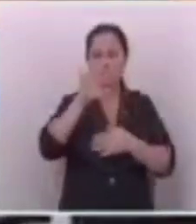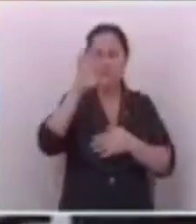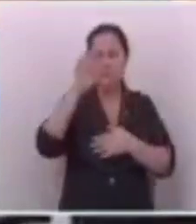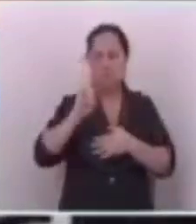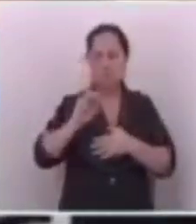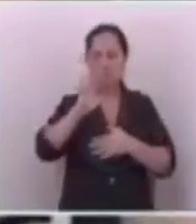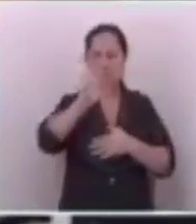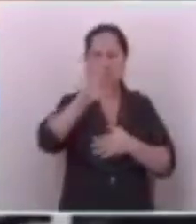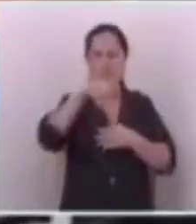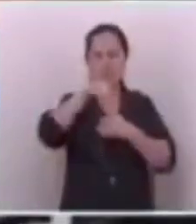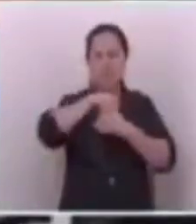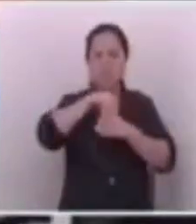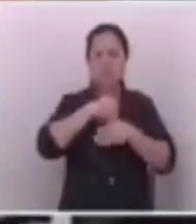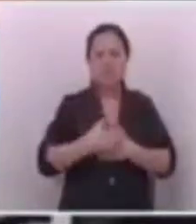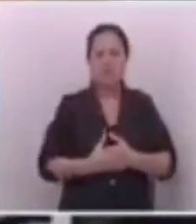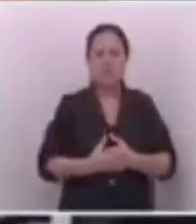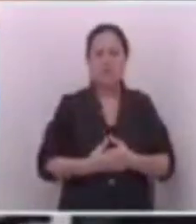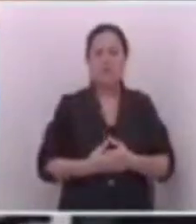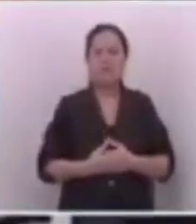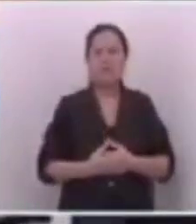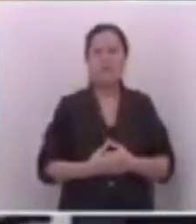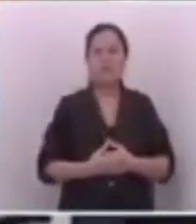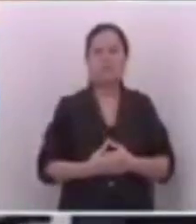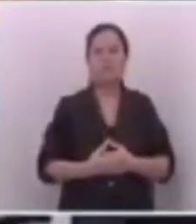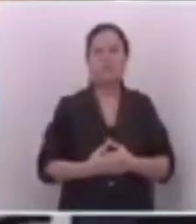de sus ahorros.